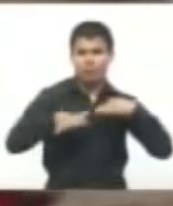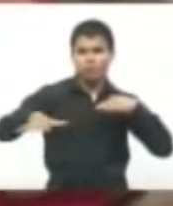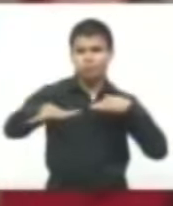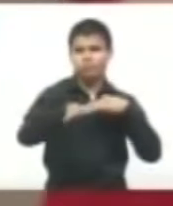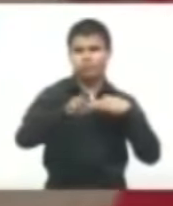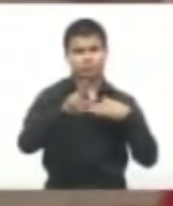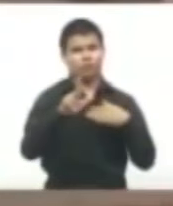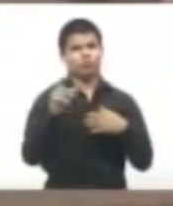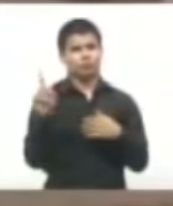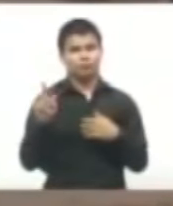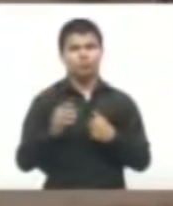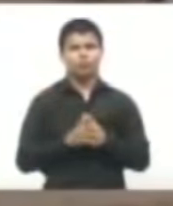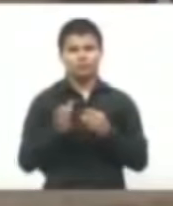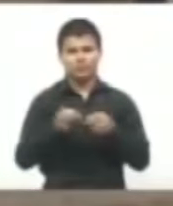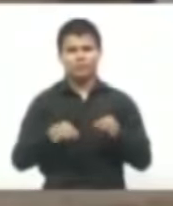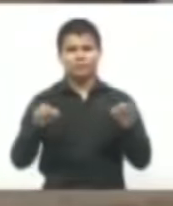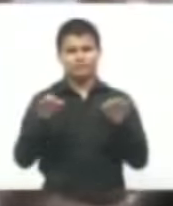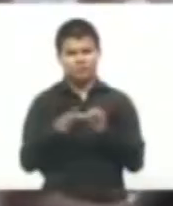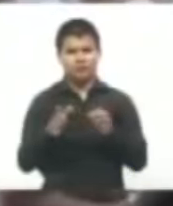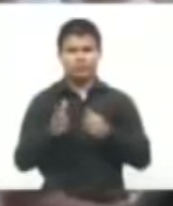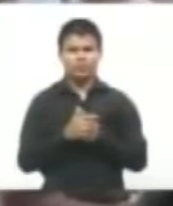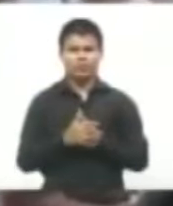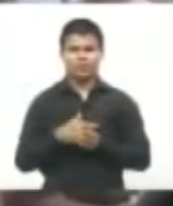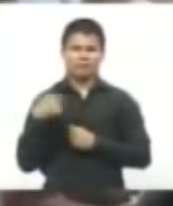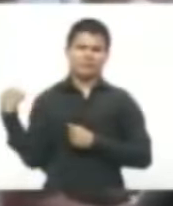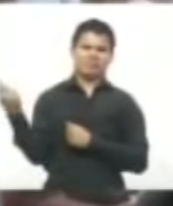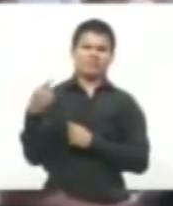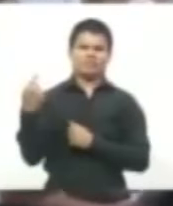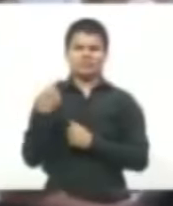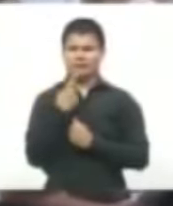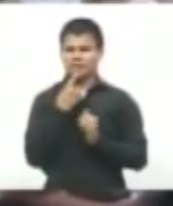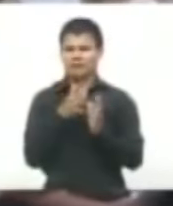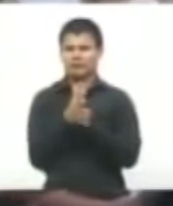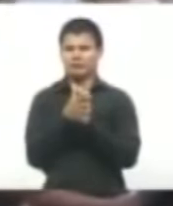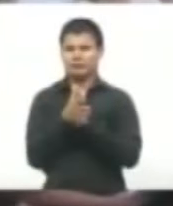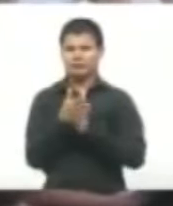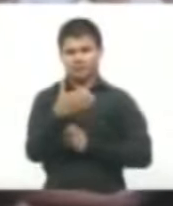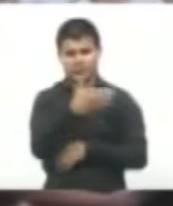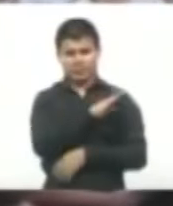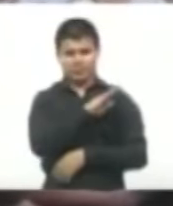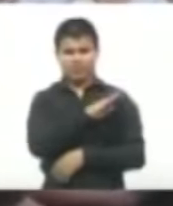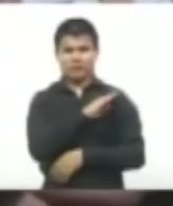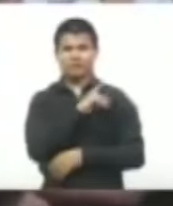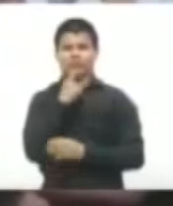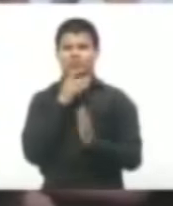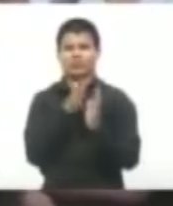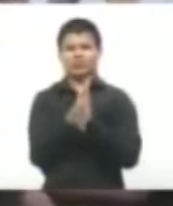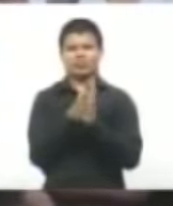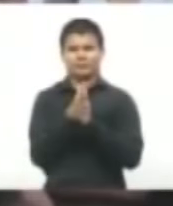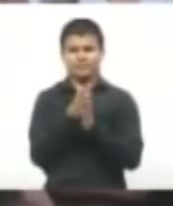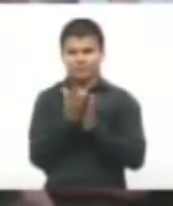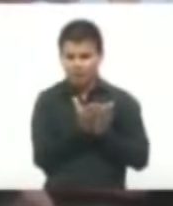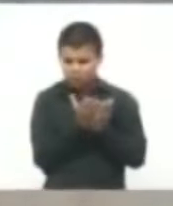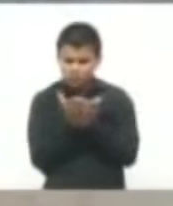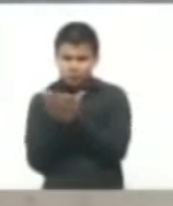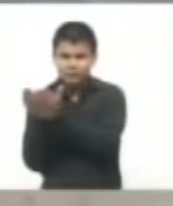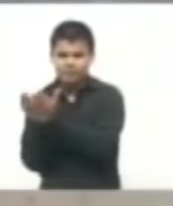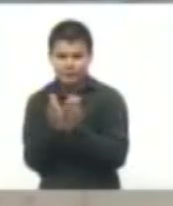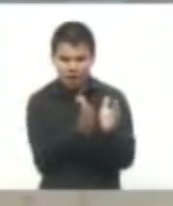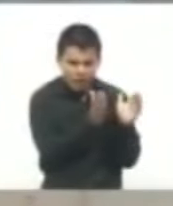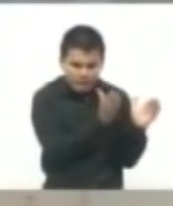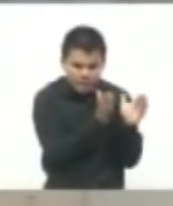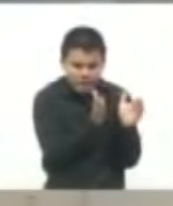el permiso que otorgó la DIMAR es generalizado. El alcalde Manuel Vicente Duque Vázquez reiteró que la Dirección Marítima no tuvo en cuenta el plan de